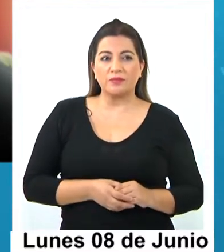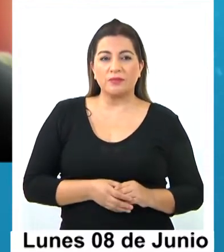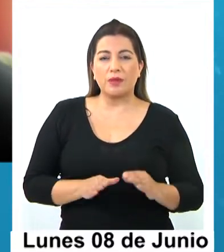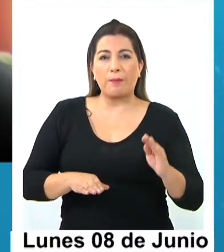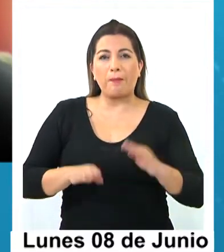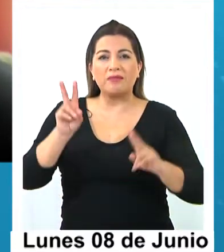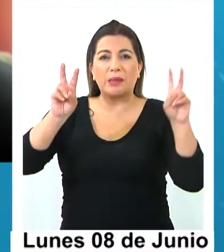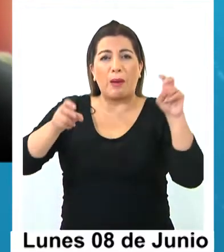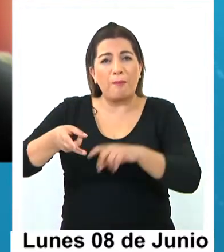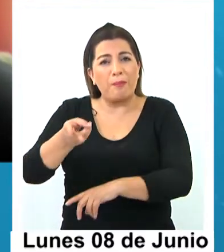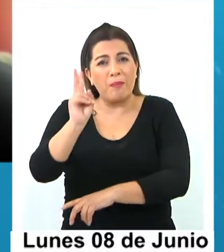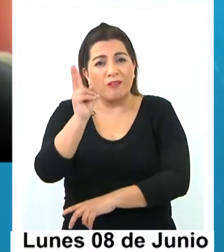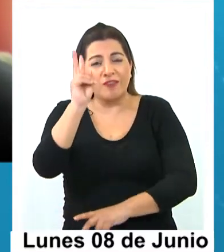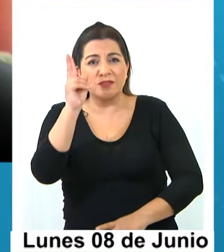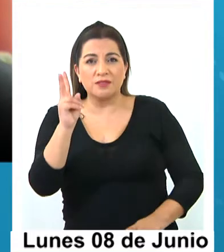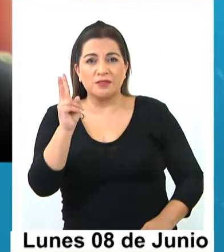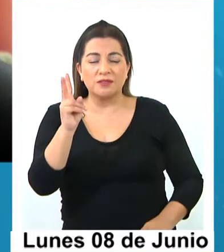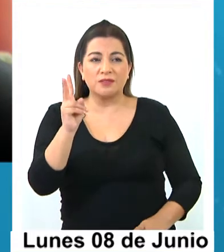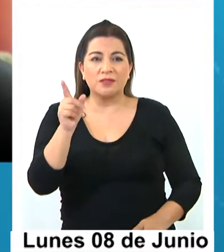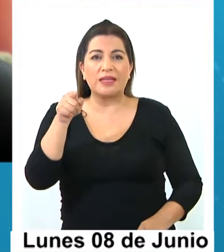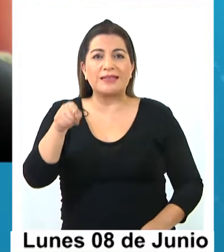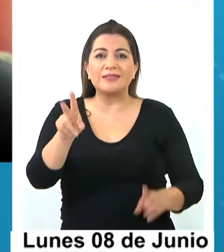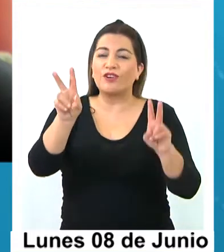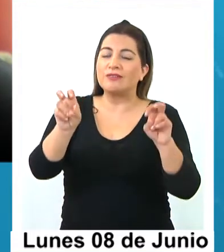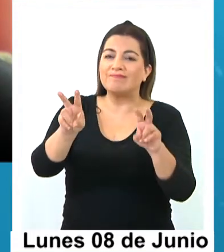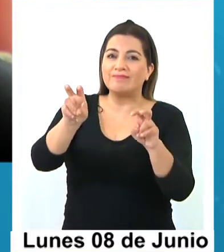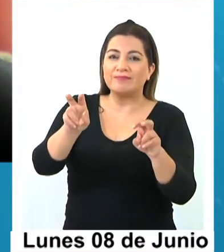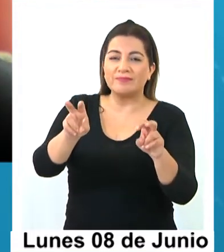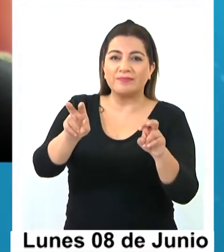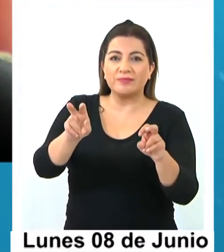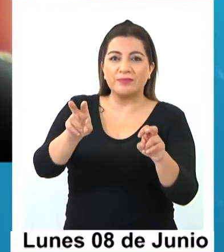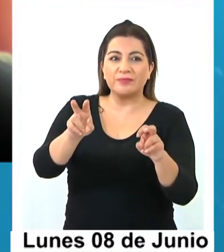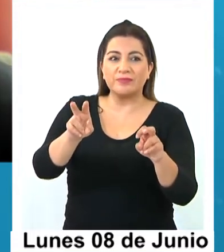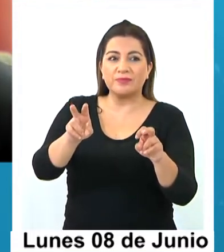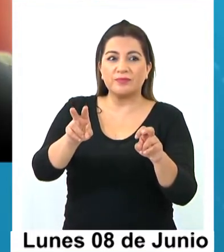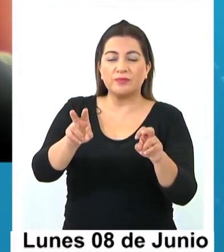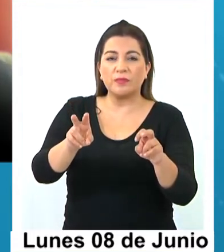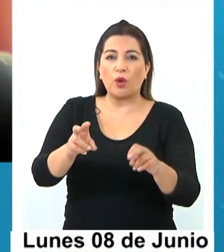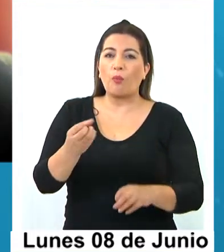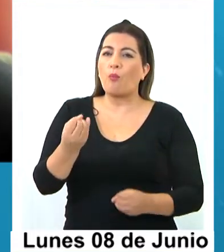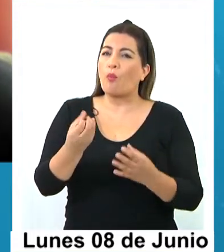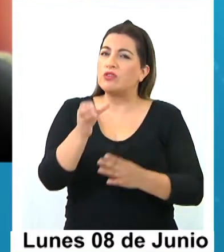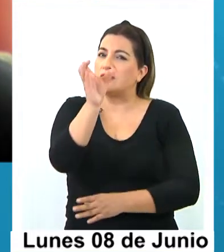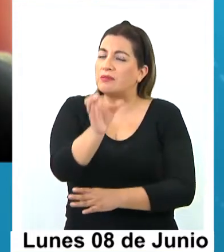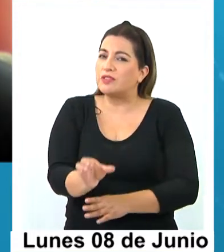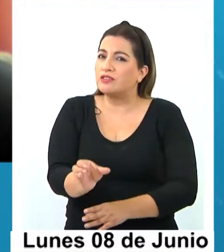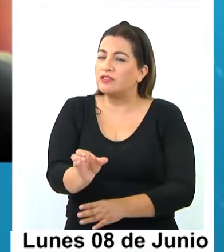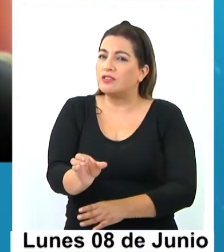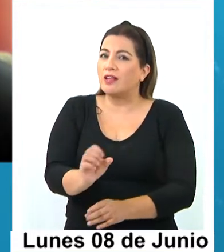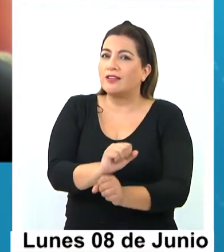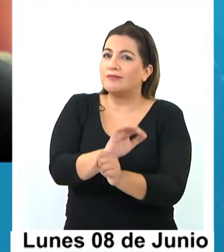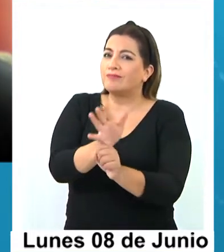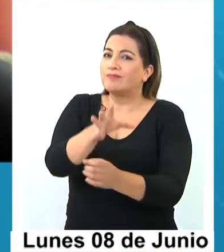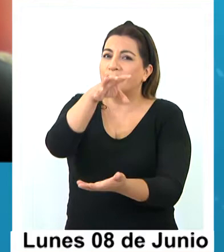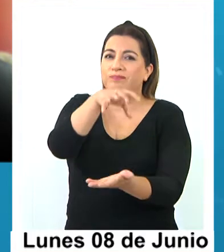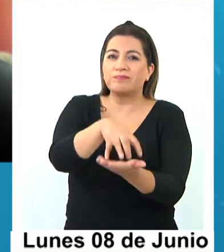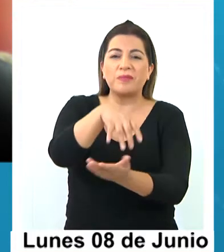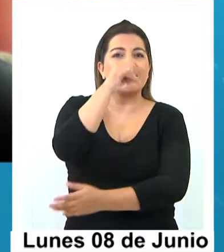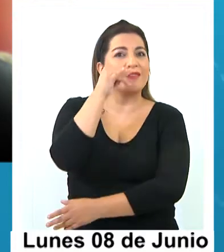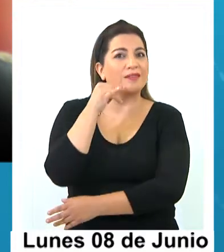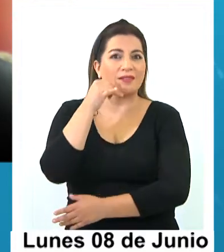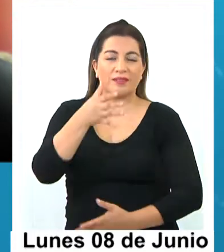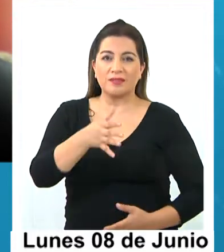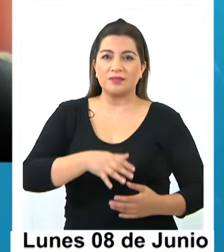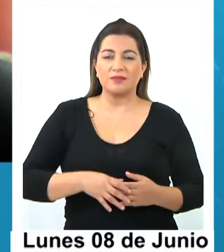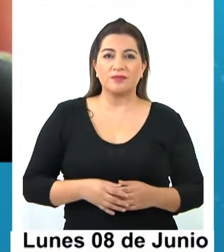hay mayores restricciones, digamos, y esto tiene que ver con, me imagino, un alto número de contagios que hay en